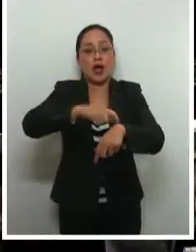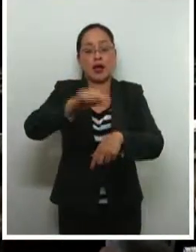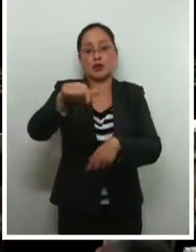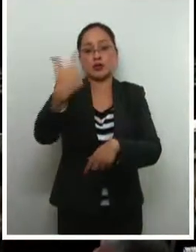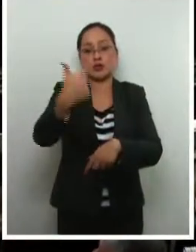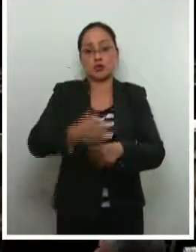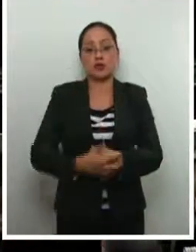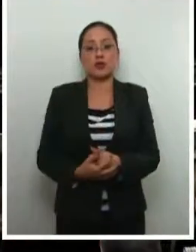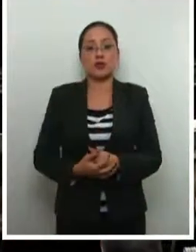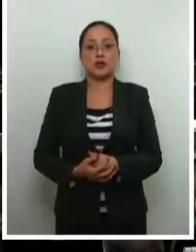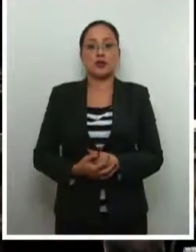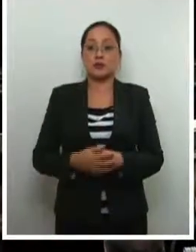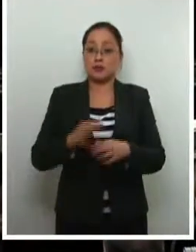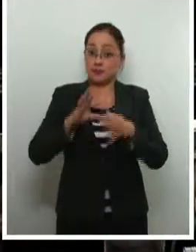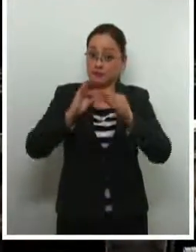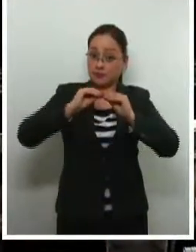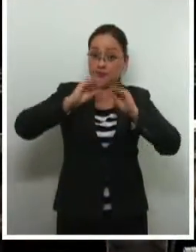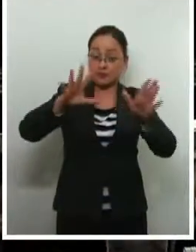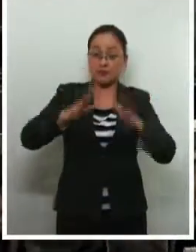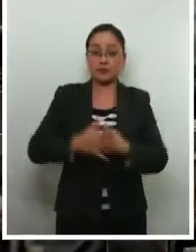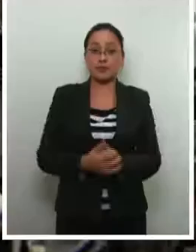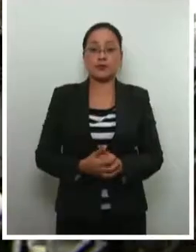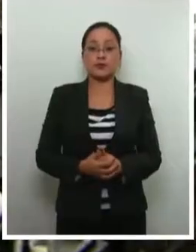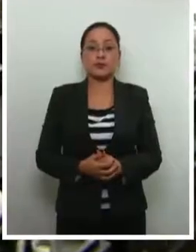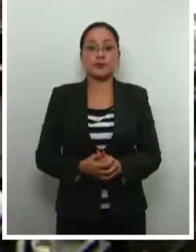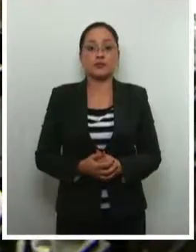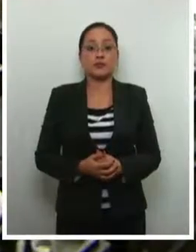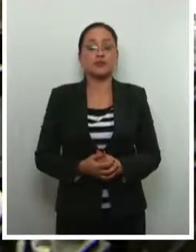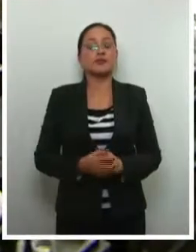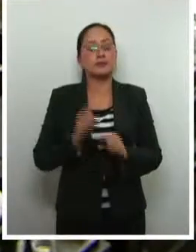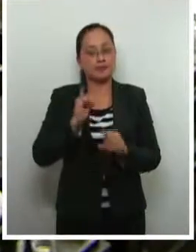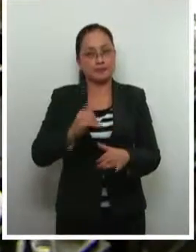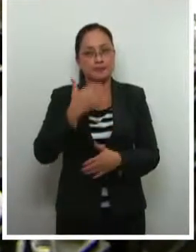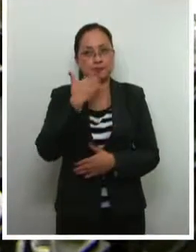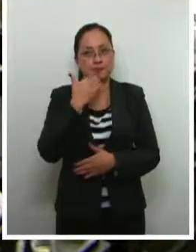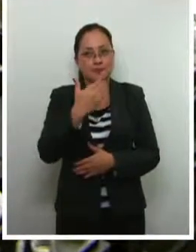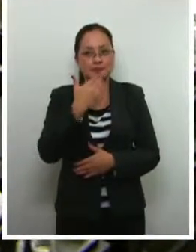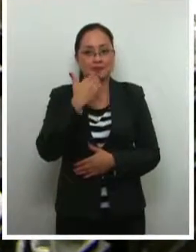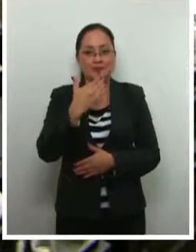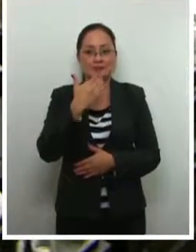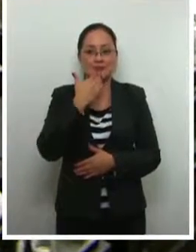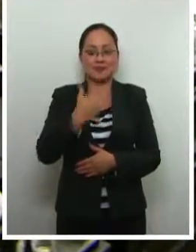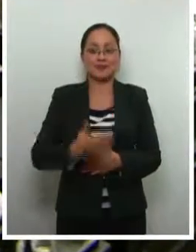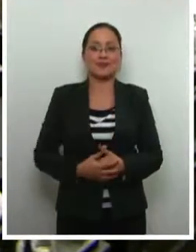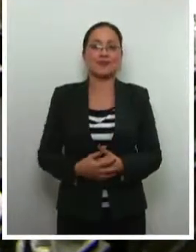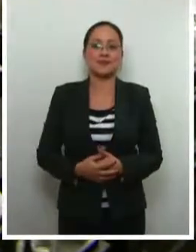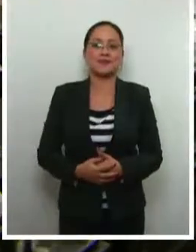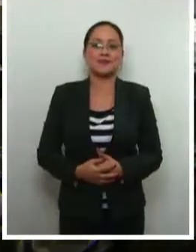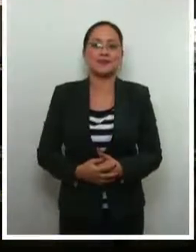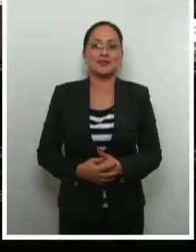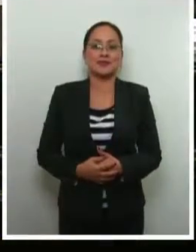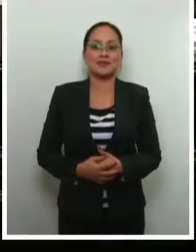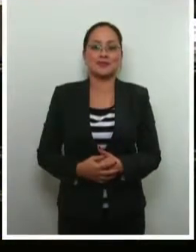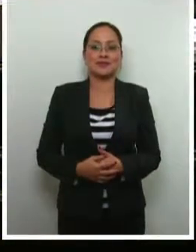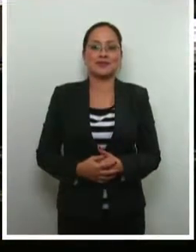horas. ¿Queda claro? Muy bien. Sí.